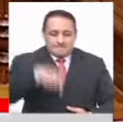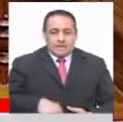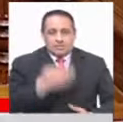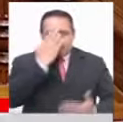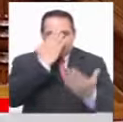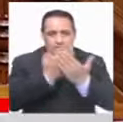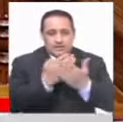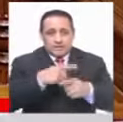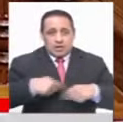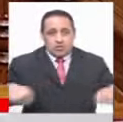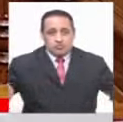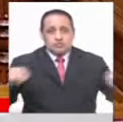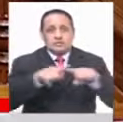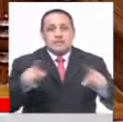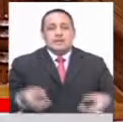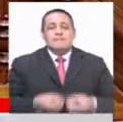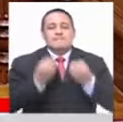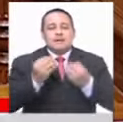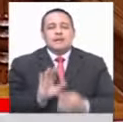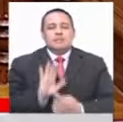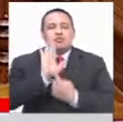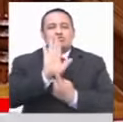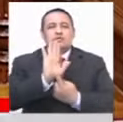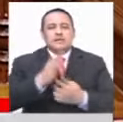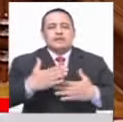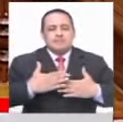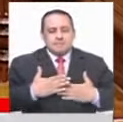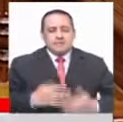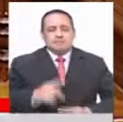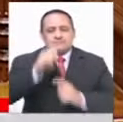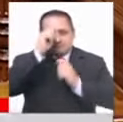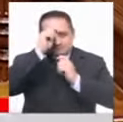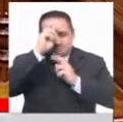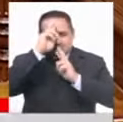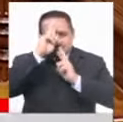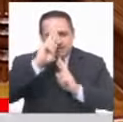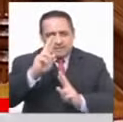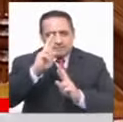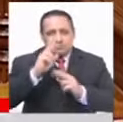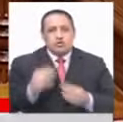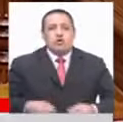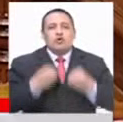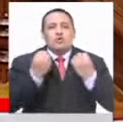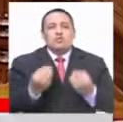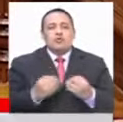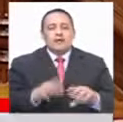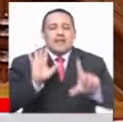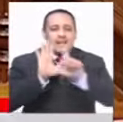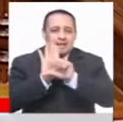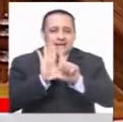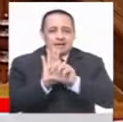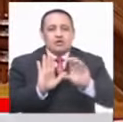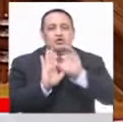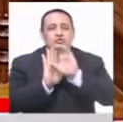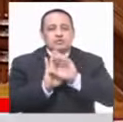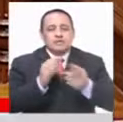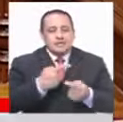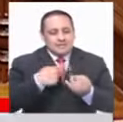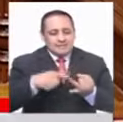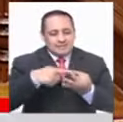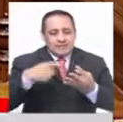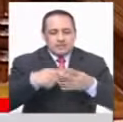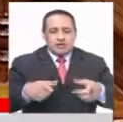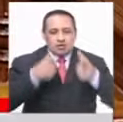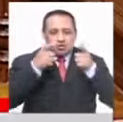ante ustedes para mostrar mi máximo respeto por el Estado constitucional y sus herramientas de